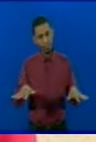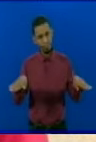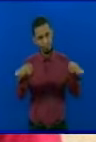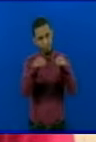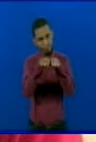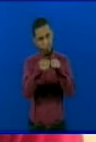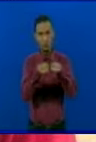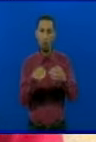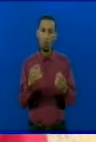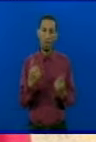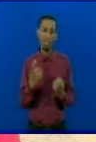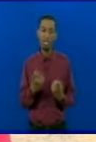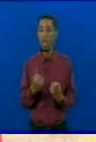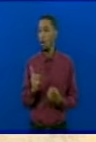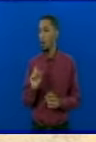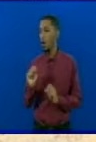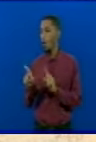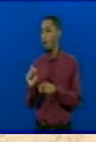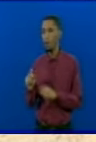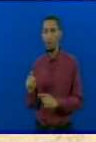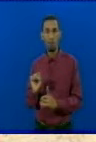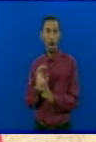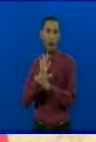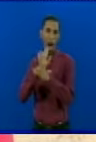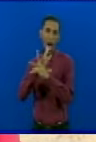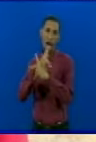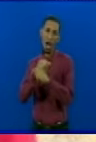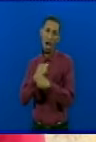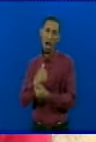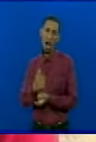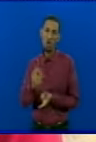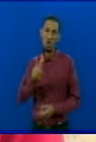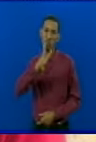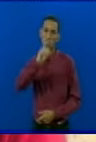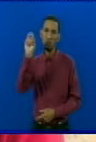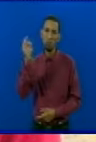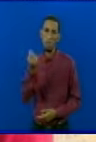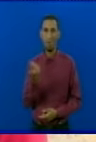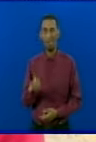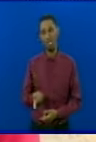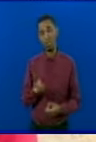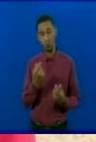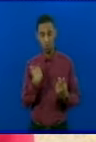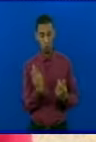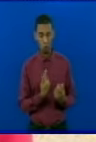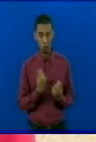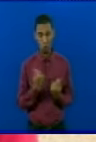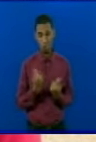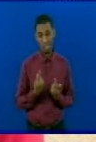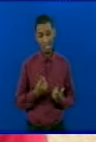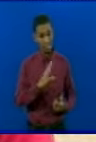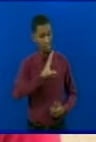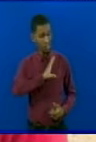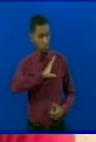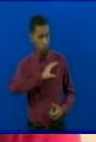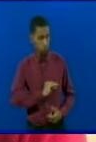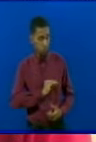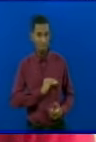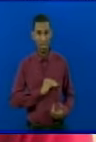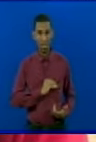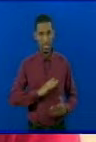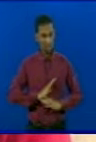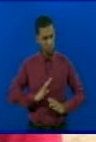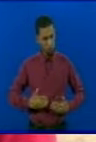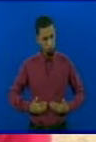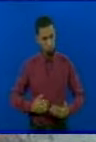un arroz de 2.10, de 2.20 y económicamente se estabilizan las dos cosas, el estómago y